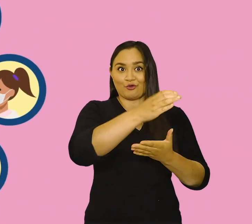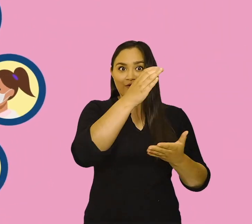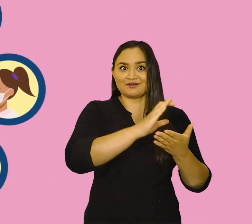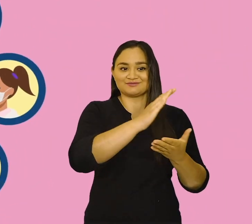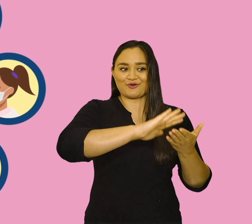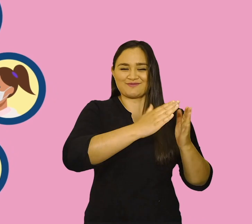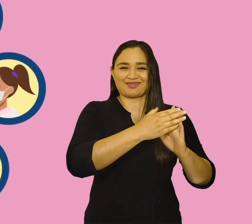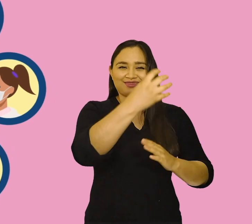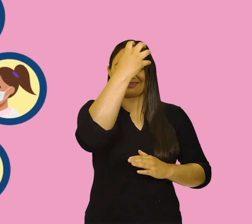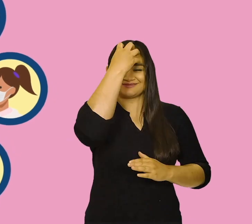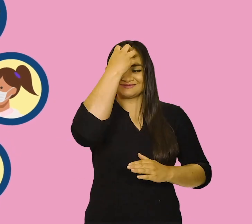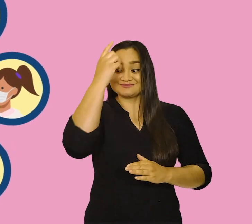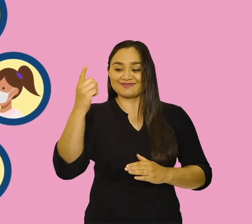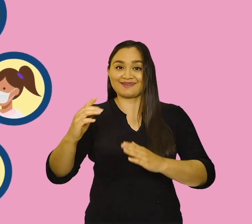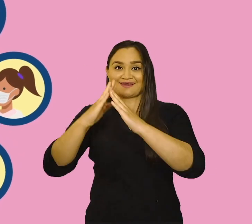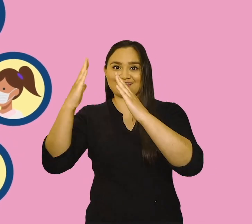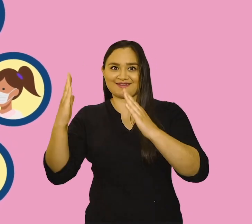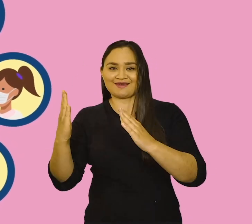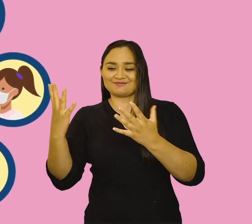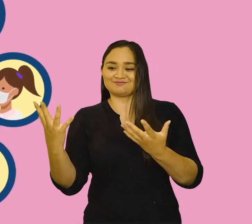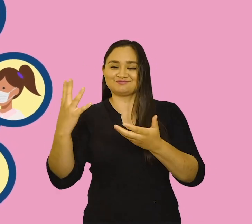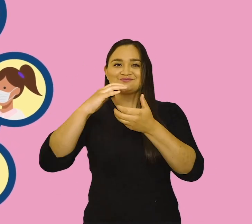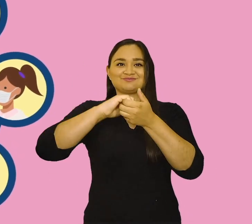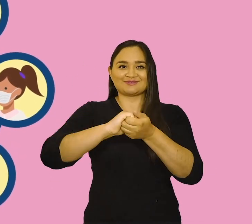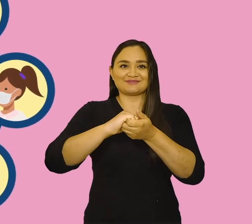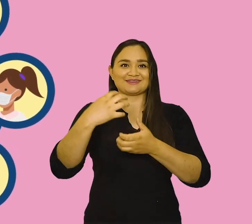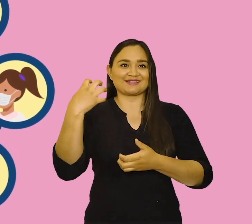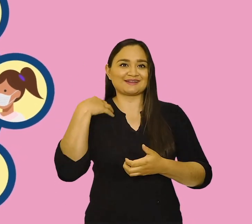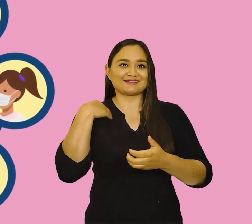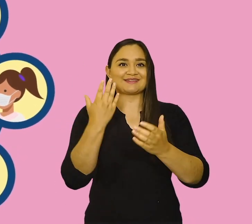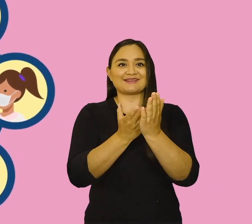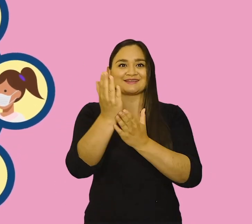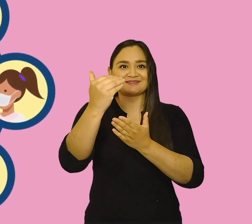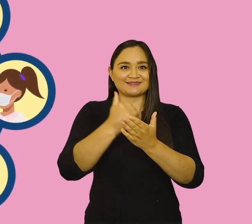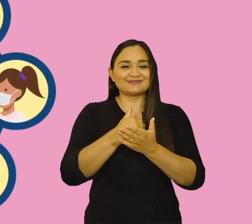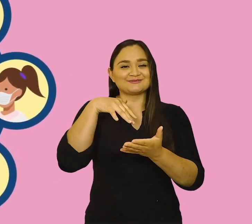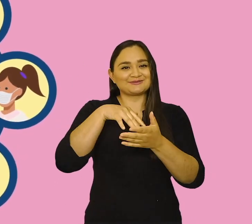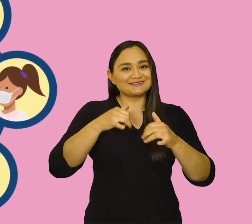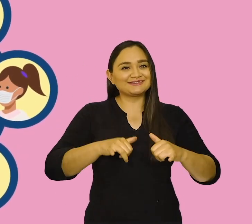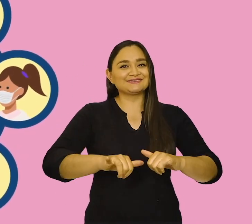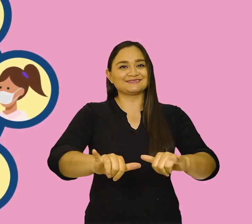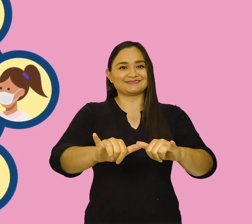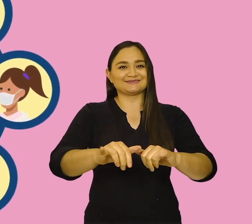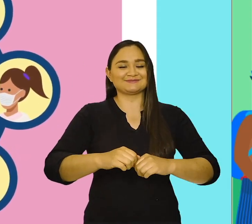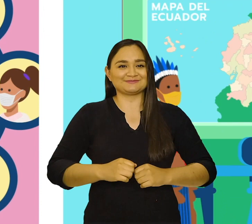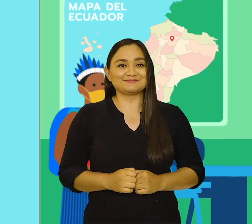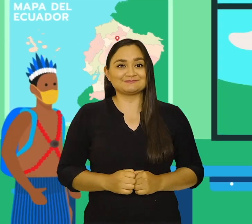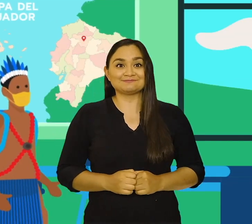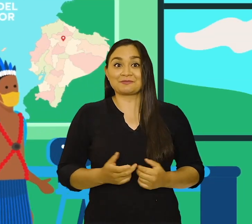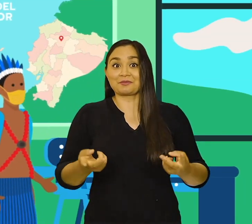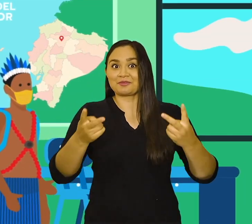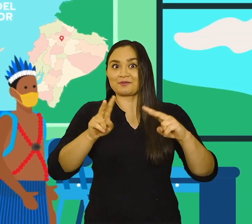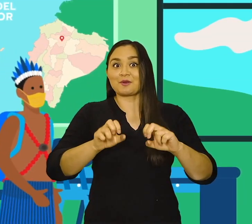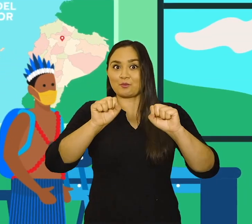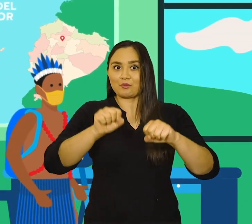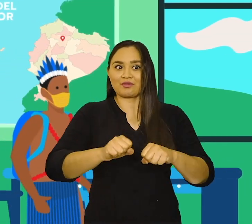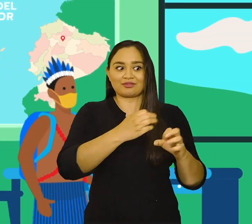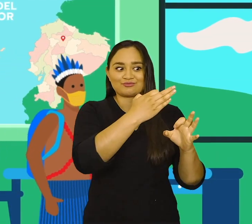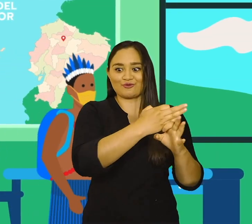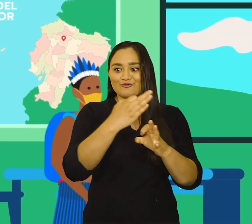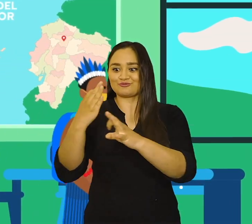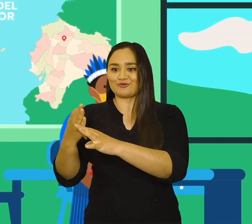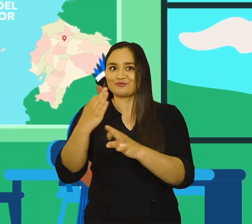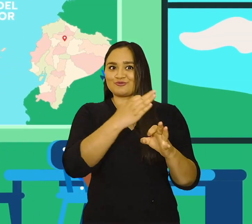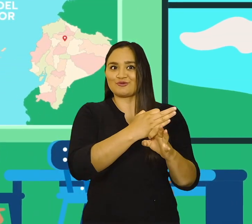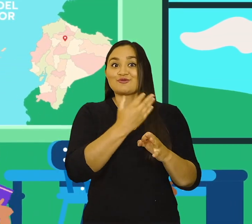los miembros de la comunidad educativa para garantizar el acceso y permanencia de todos y todas a la educación. Abre la opción de